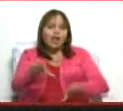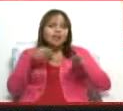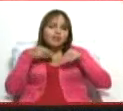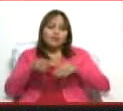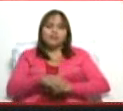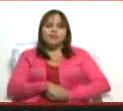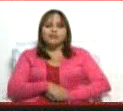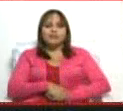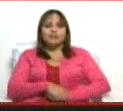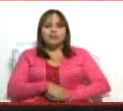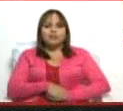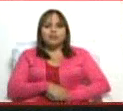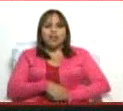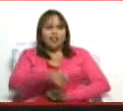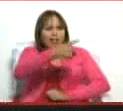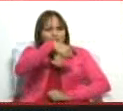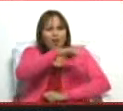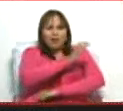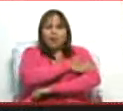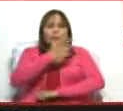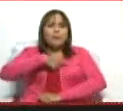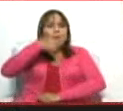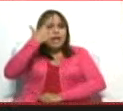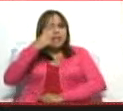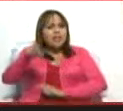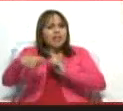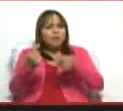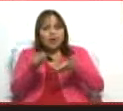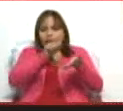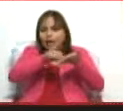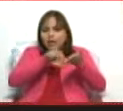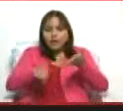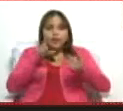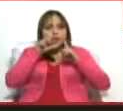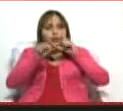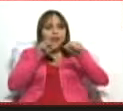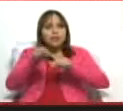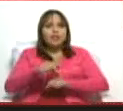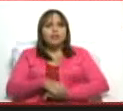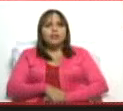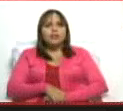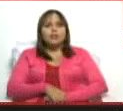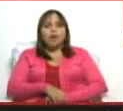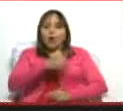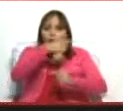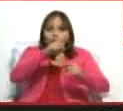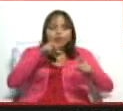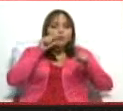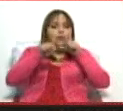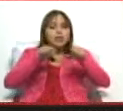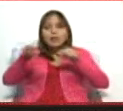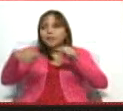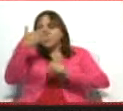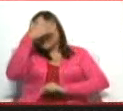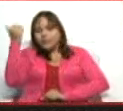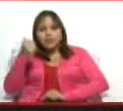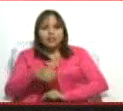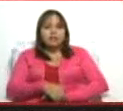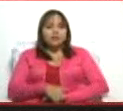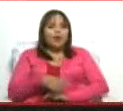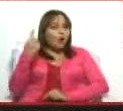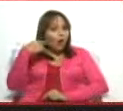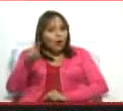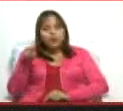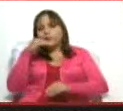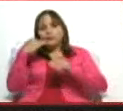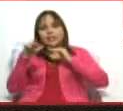ni un poquito. No les da pena, ¿no? Después escriben, al ratico escriben otro Twitter, otro tweet y se les olvida, otro mensaje y se